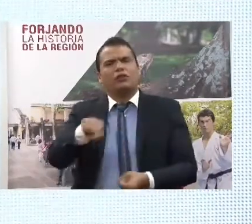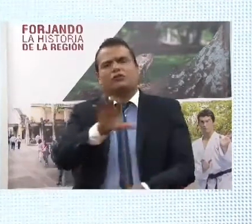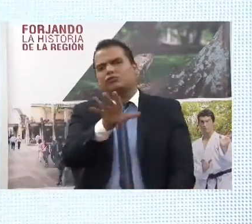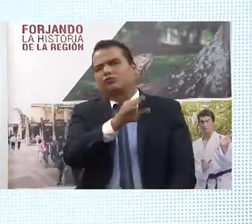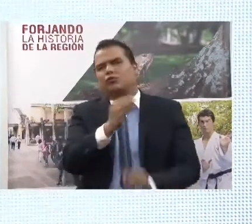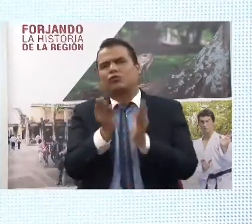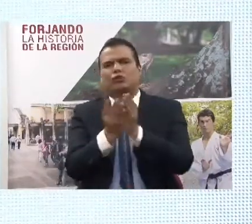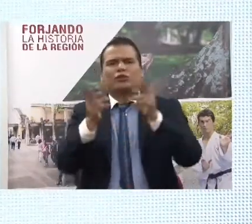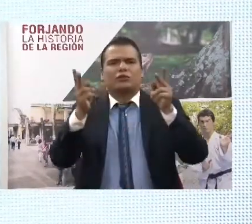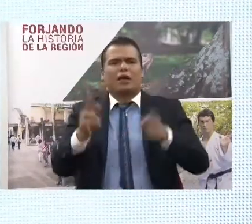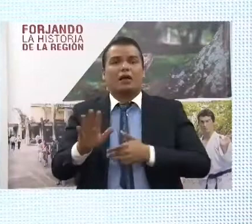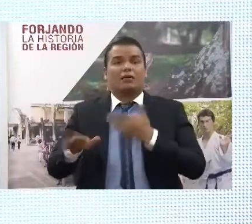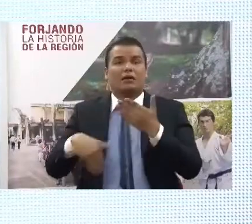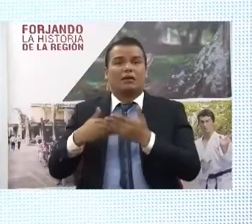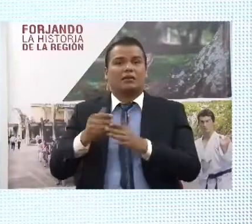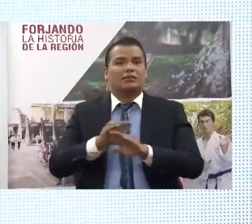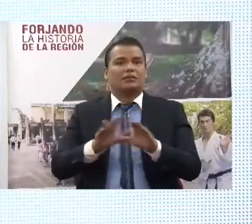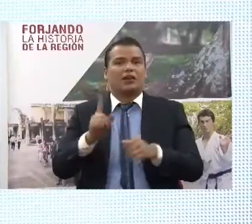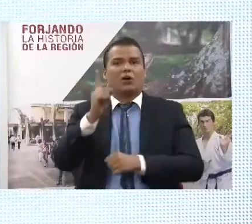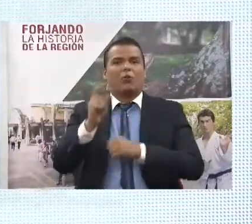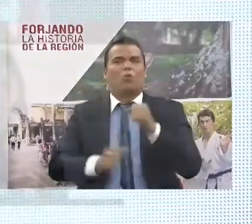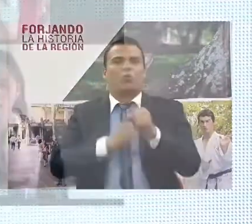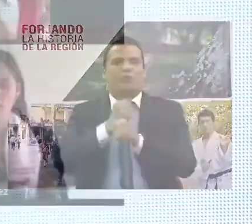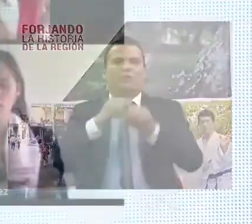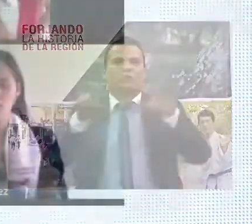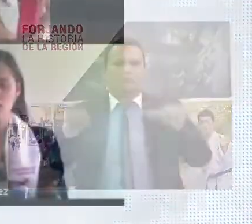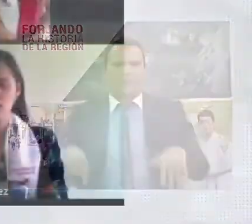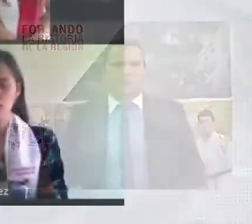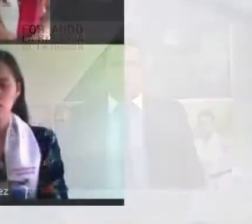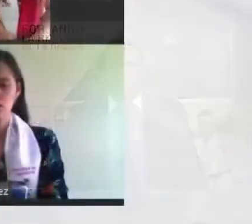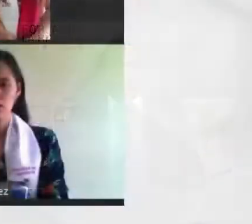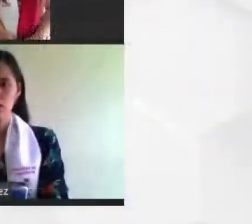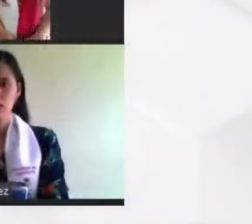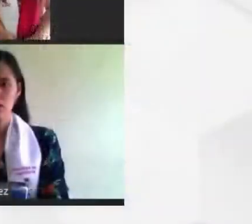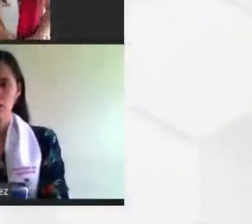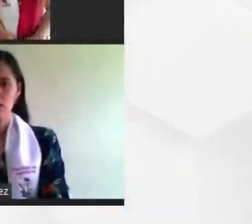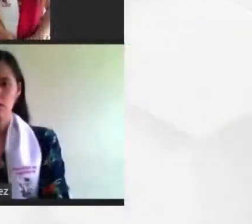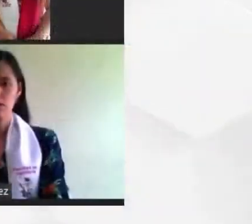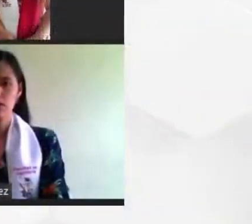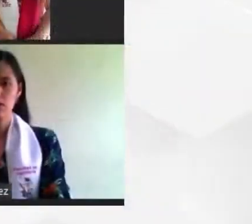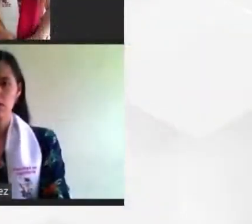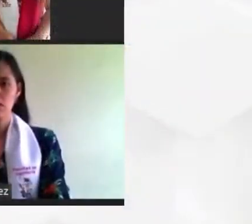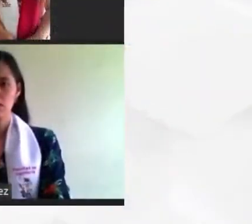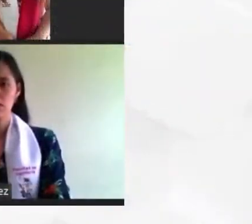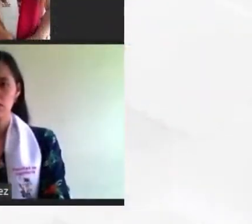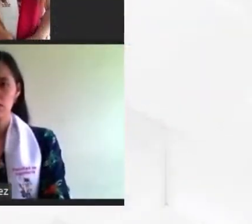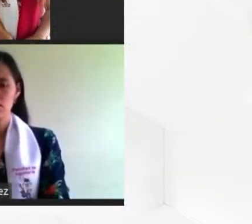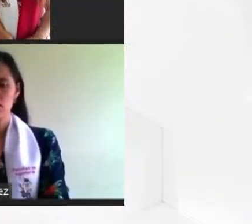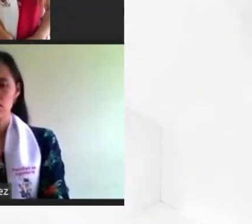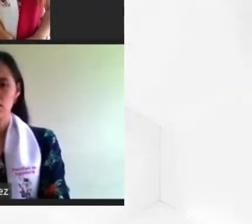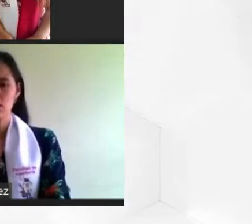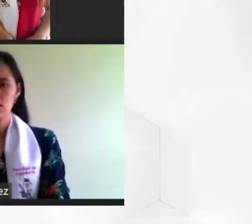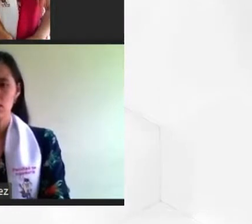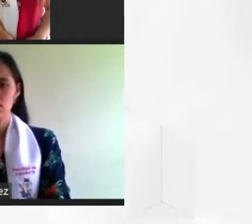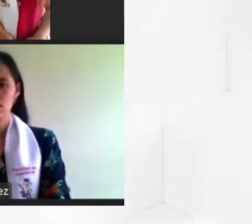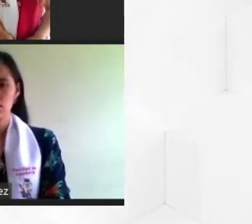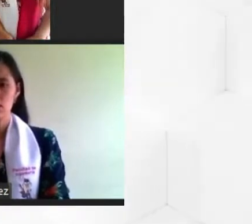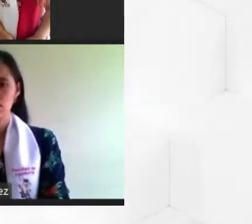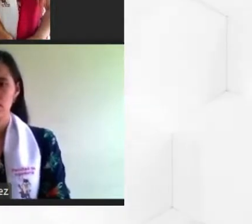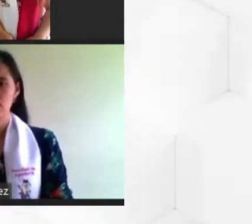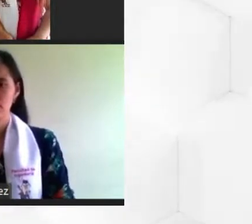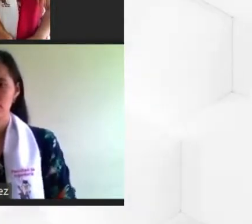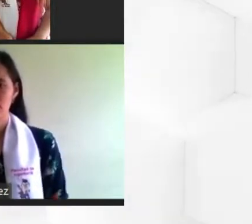ha desarrollado en el curso del último año y medio. En regionalización es destacable